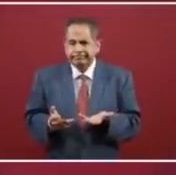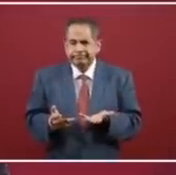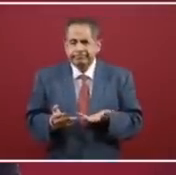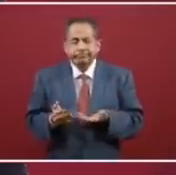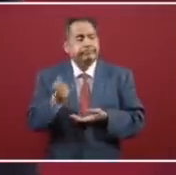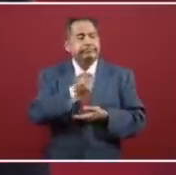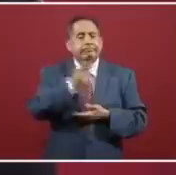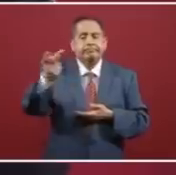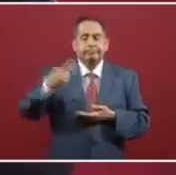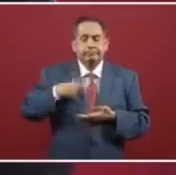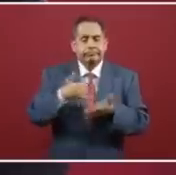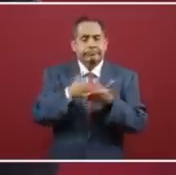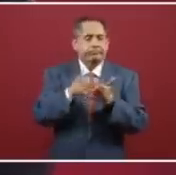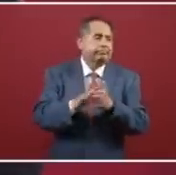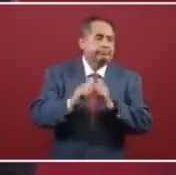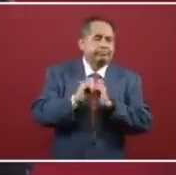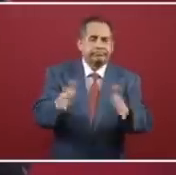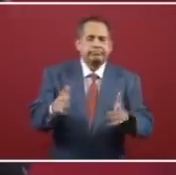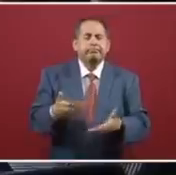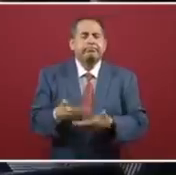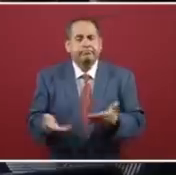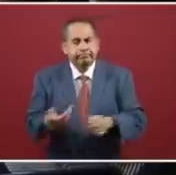y si querían las publicar